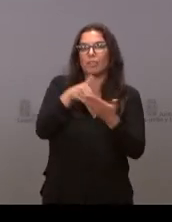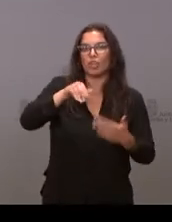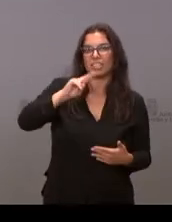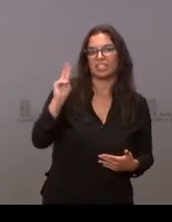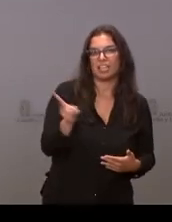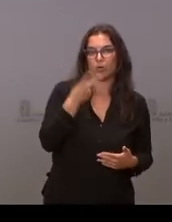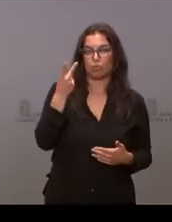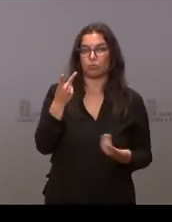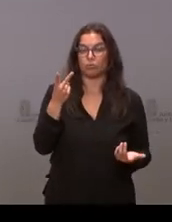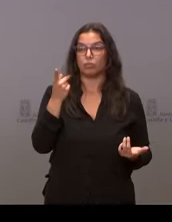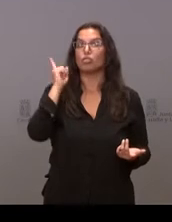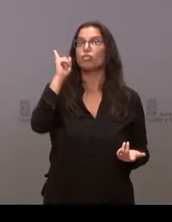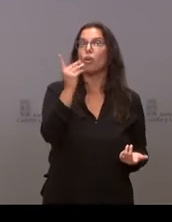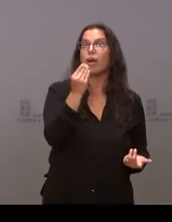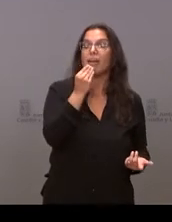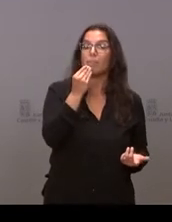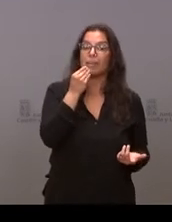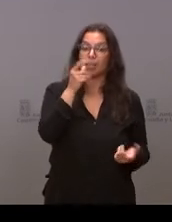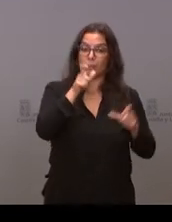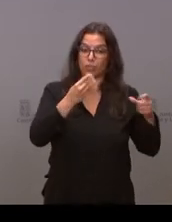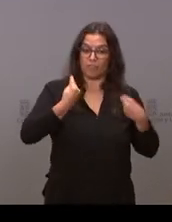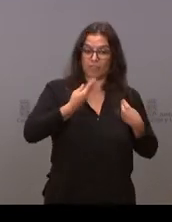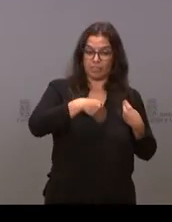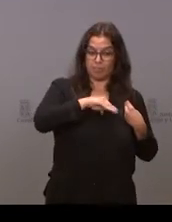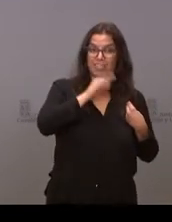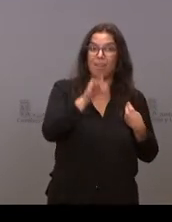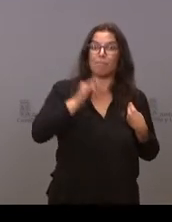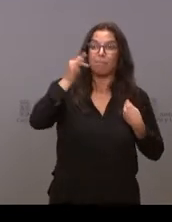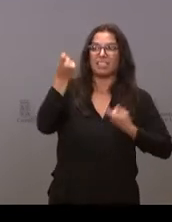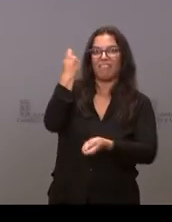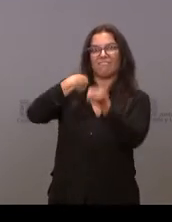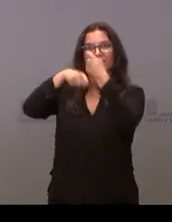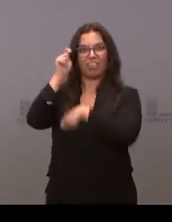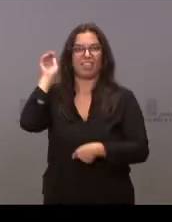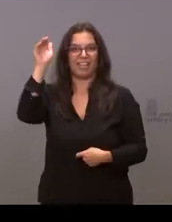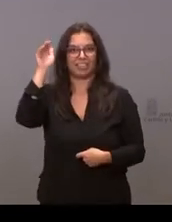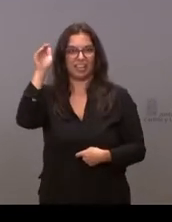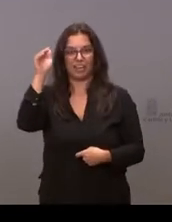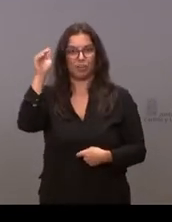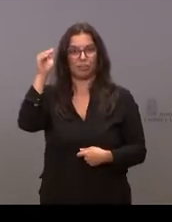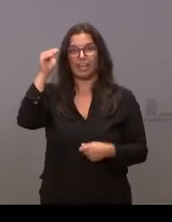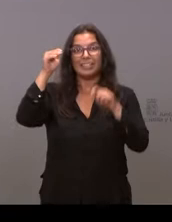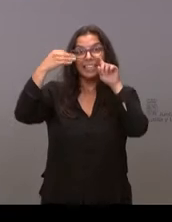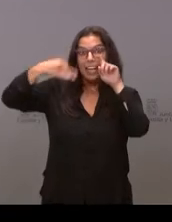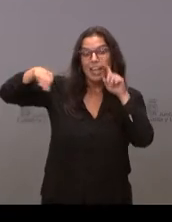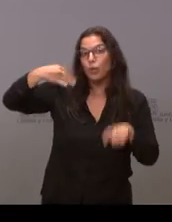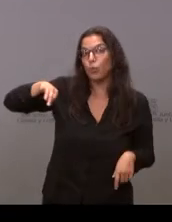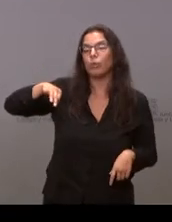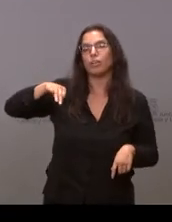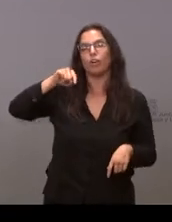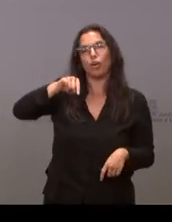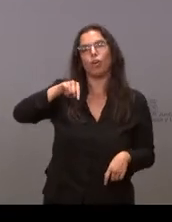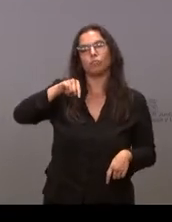solo alimentar a España, sino también vender al exterior y ser el único sector del conjunto de la exportación española que nos ha